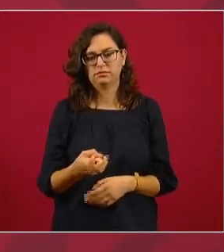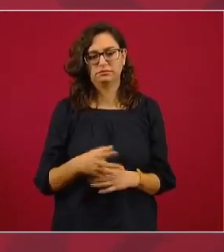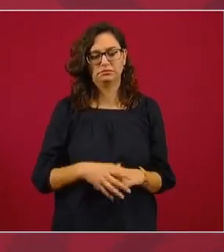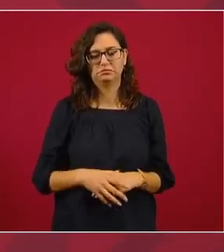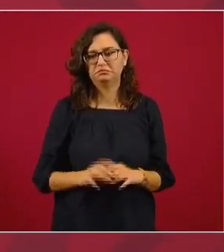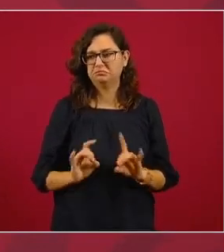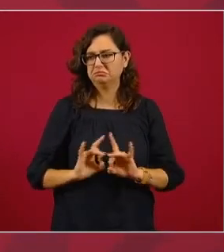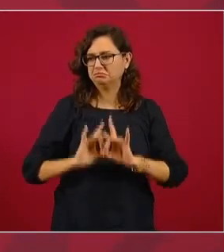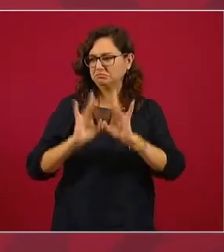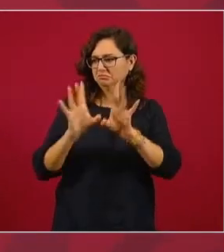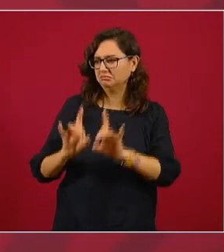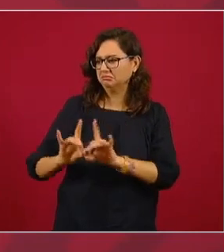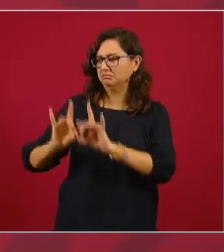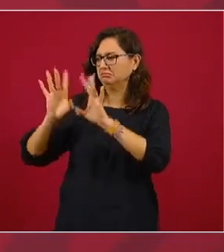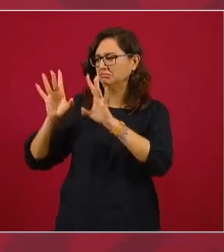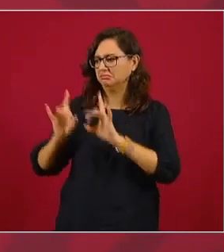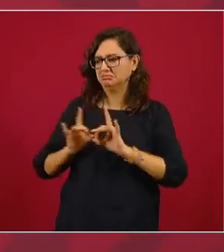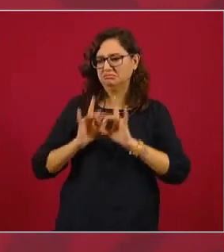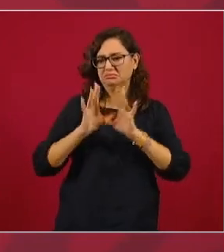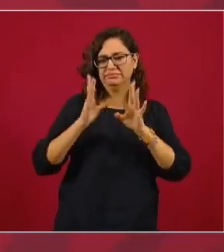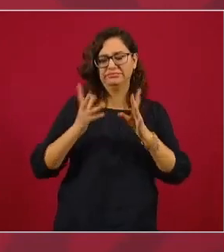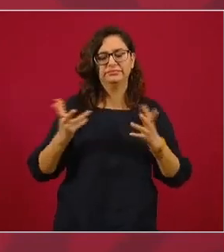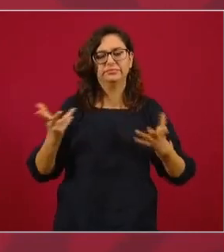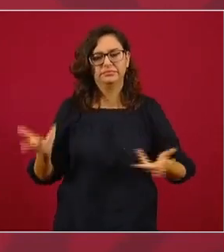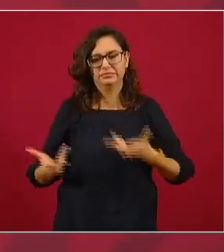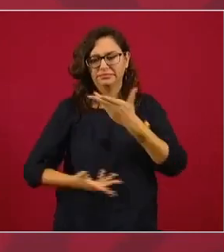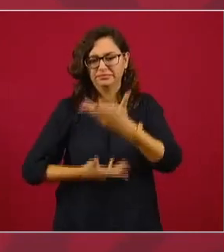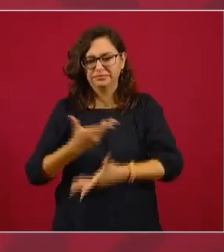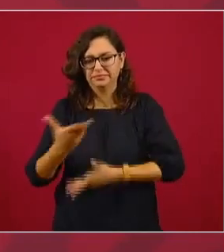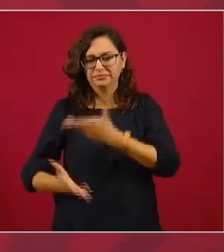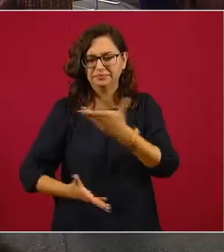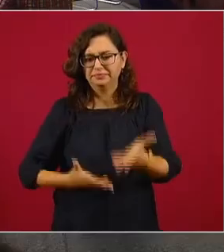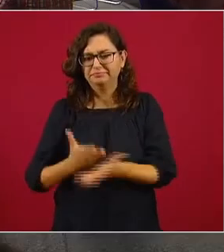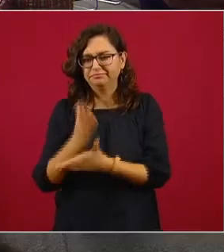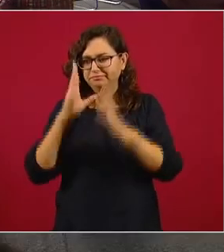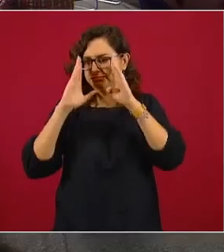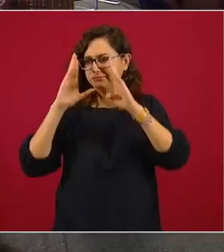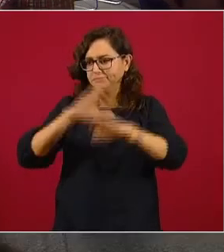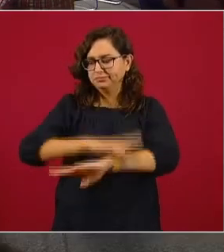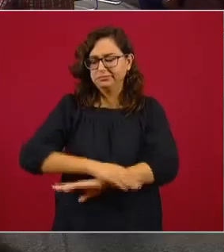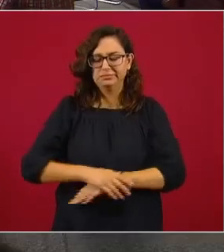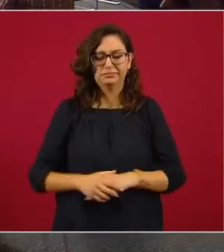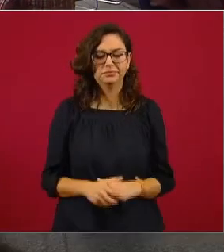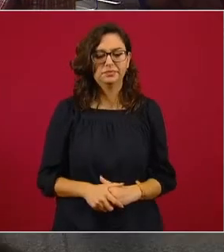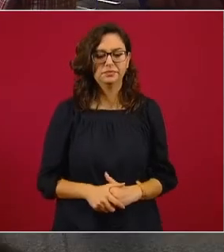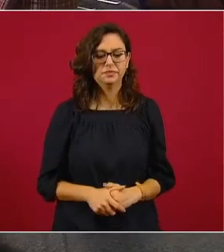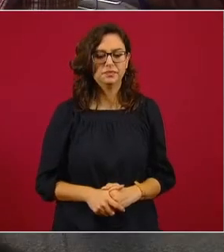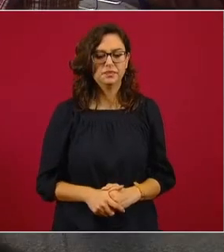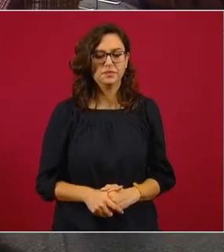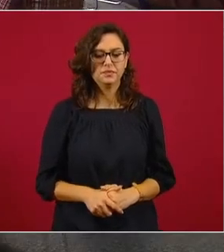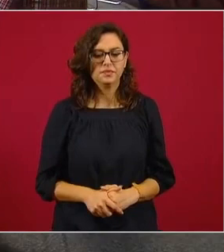este enfrentamiento, y vamos a buscar la forma de… Gracias, presidente.